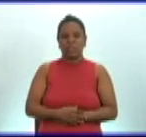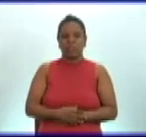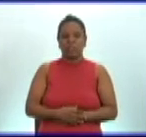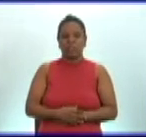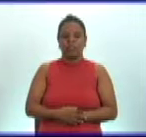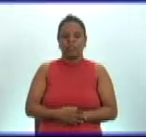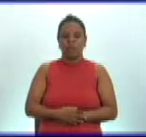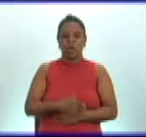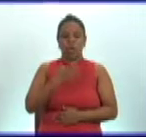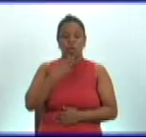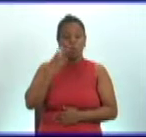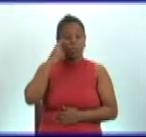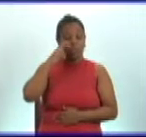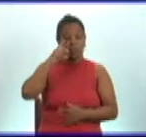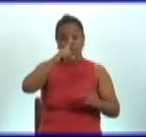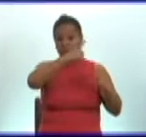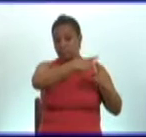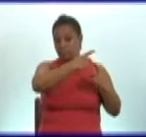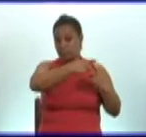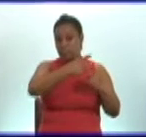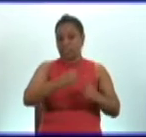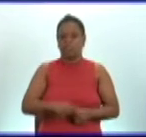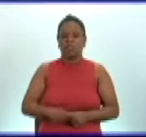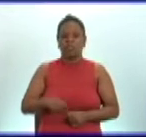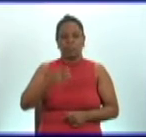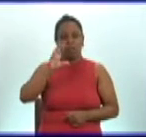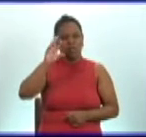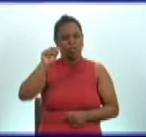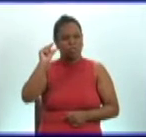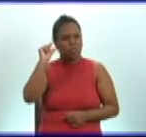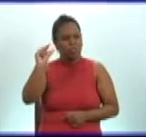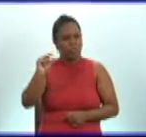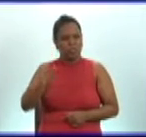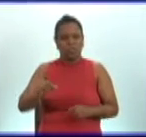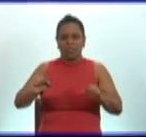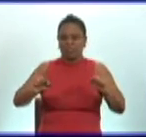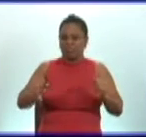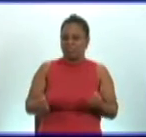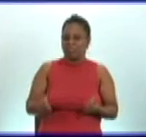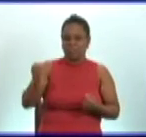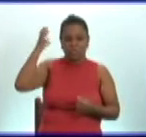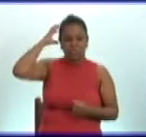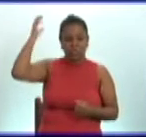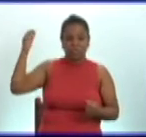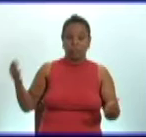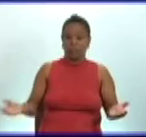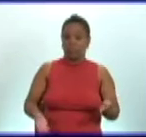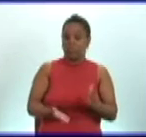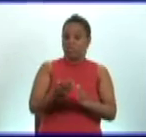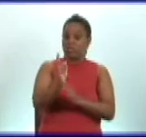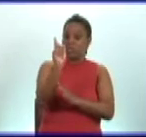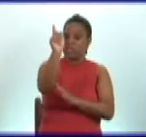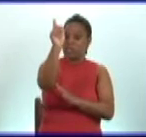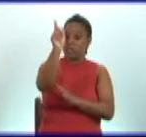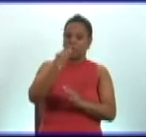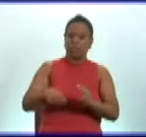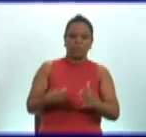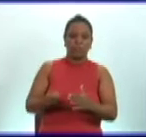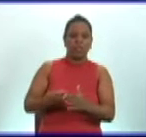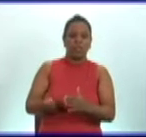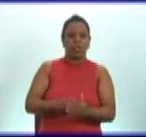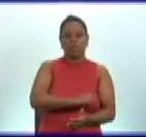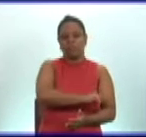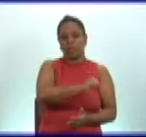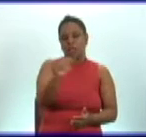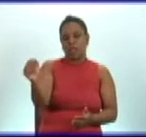Como pueden ver en pantalla, estaremos conversando un poco sobre la represión española y el incremento de la lucha revolucionaria. Claro, eso va a ser proporcional.